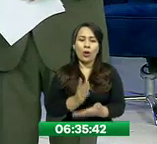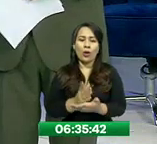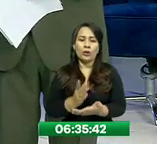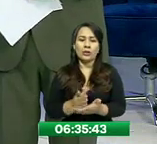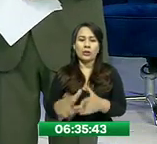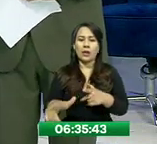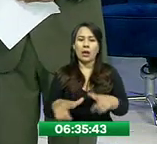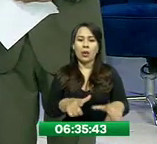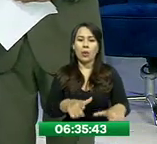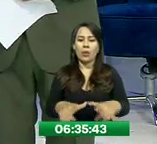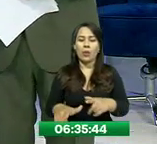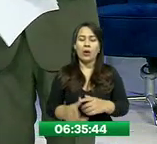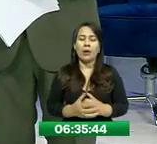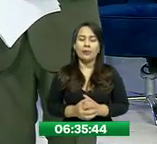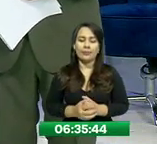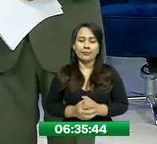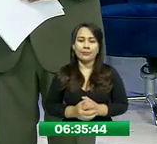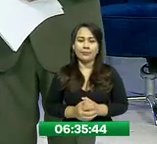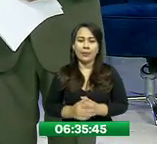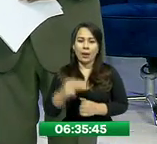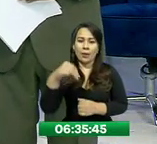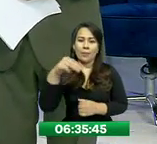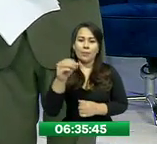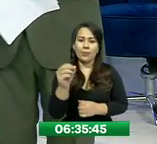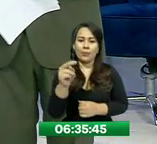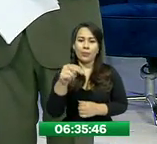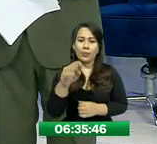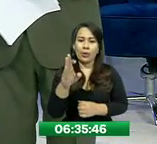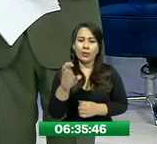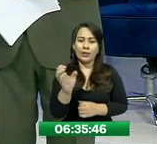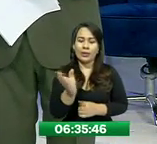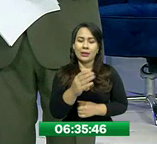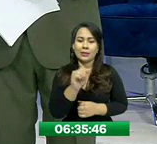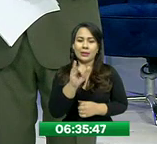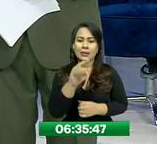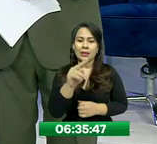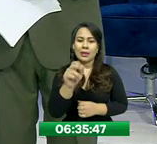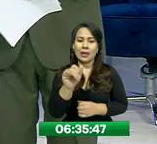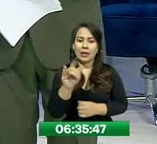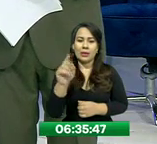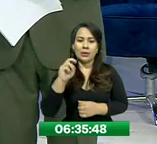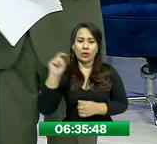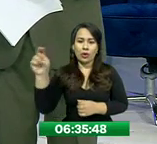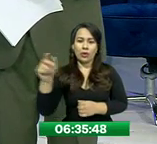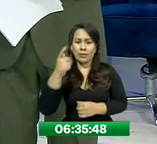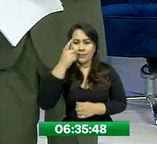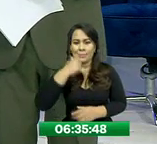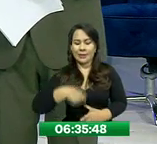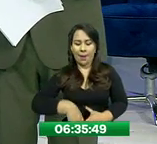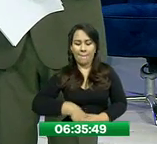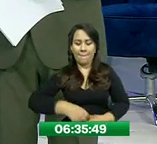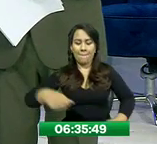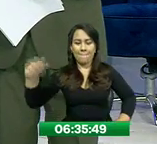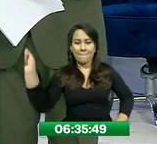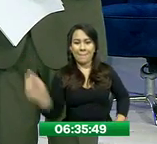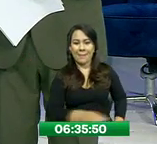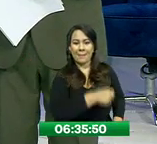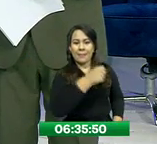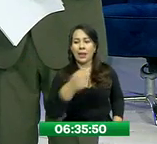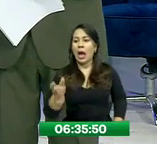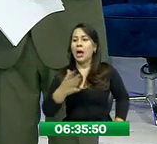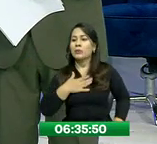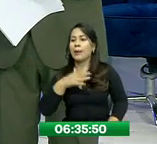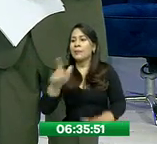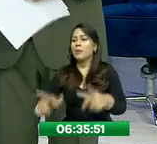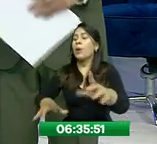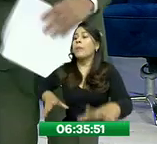sector de Monte Sinaí, en el noroeste de la ciudad de Guayaquil. El delincuente utilizó un machete para amedrentar a los